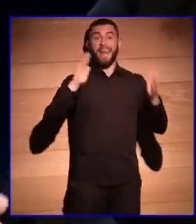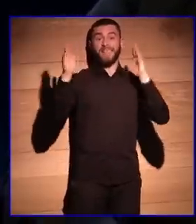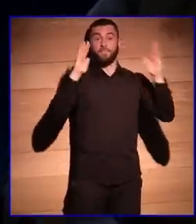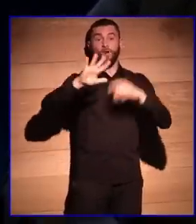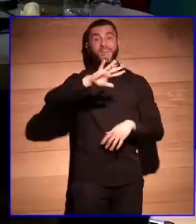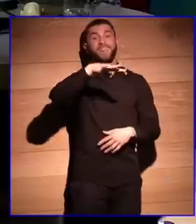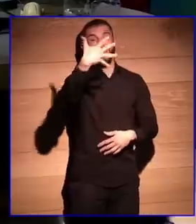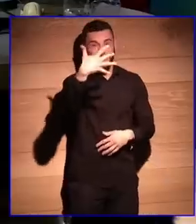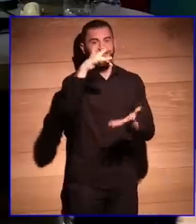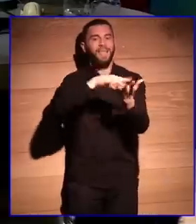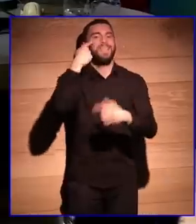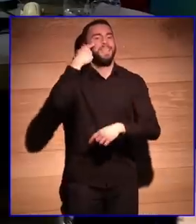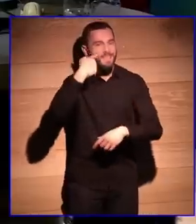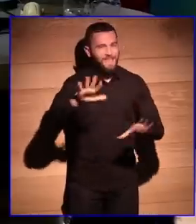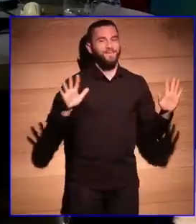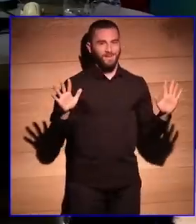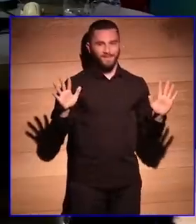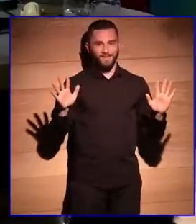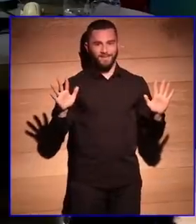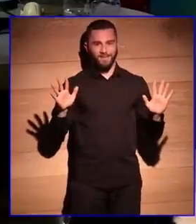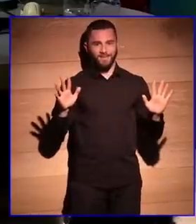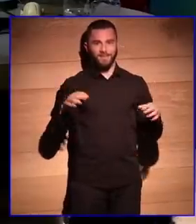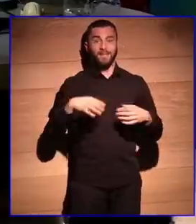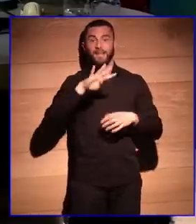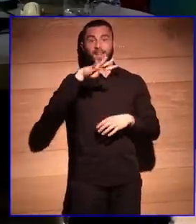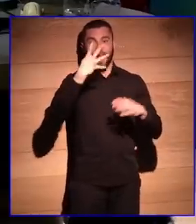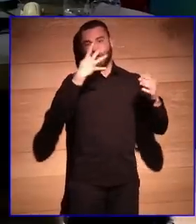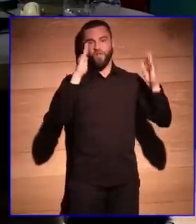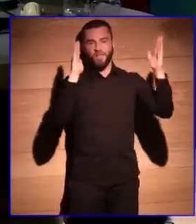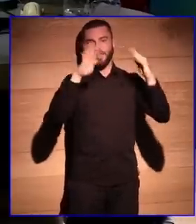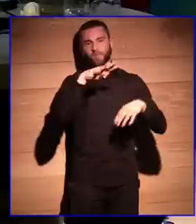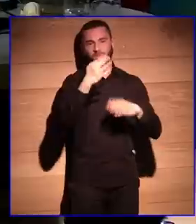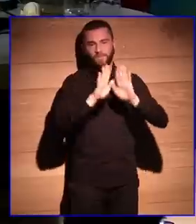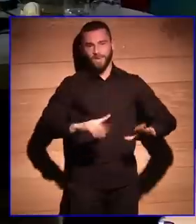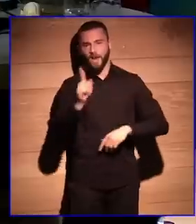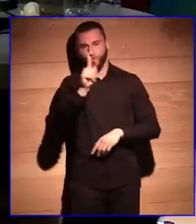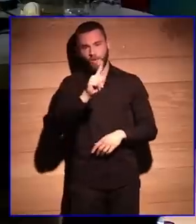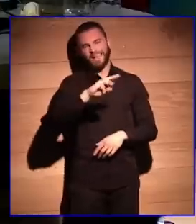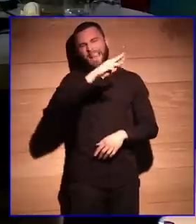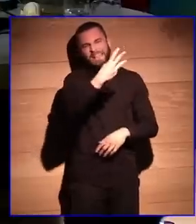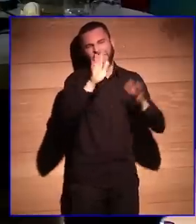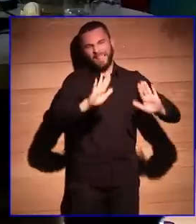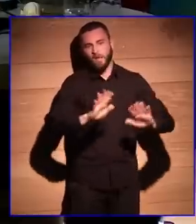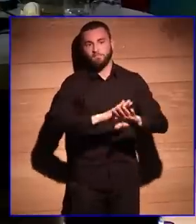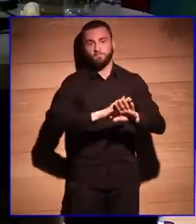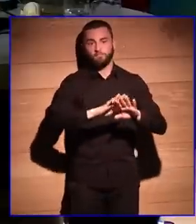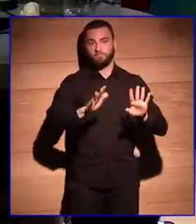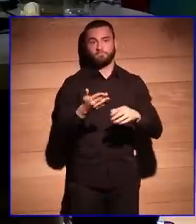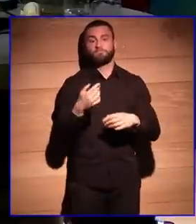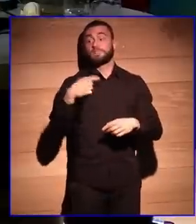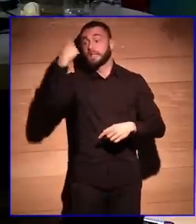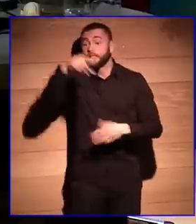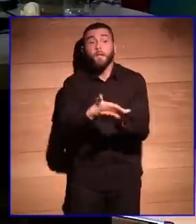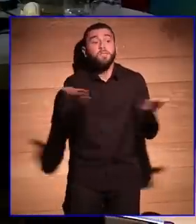pagatá. ¿Sabes? La quinta, no, la cuarta. Es que no es el final de la cuarta. Igual la tercera, ¿dónde muere? Pero igual, bueno, que no sepáis que es picha.